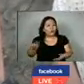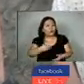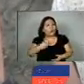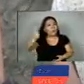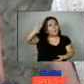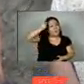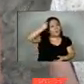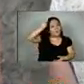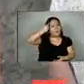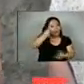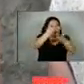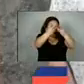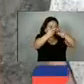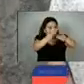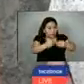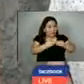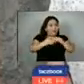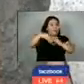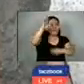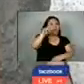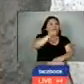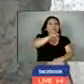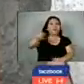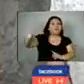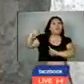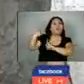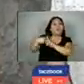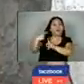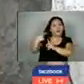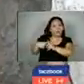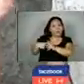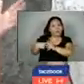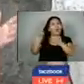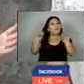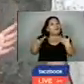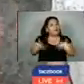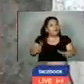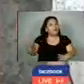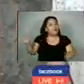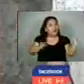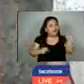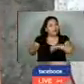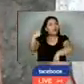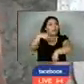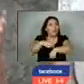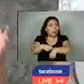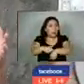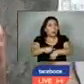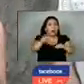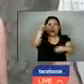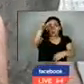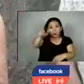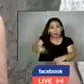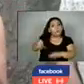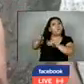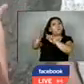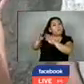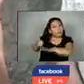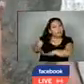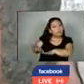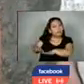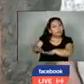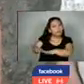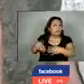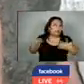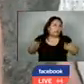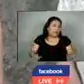también superior a lo que tuvimos en la Semana Santa, porque han venido más tiempo, se han quedado más y además de eso